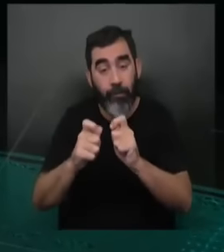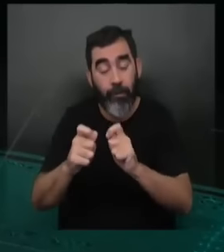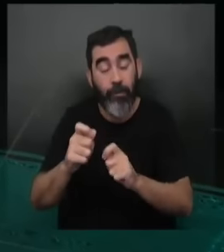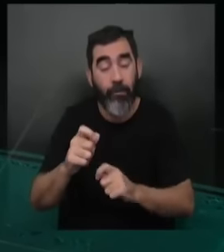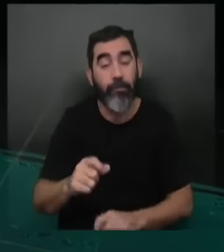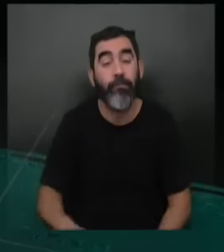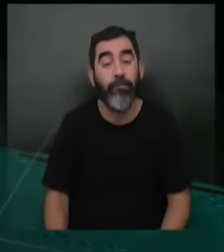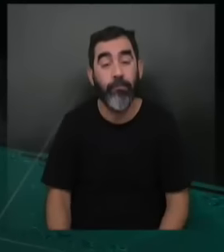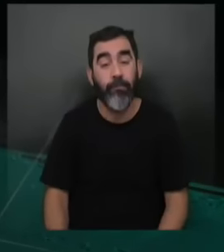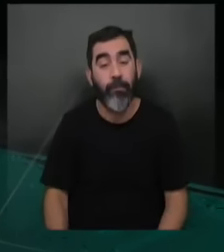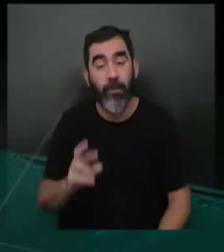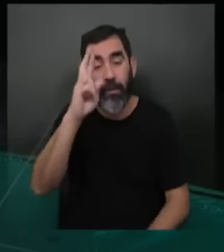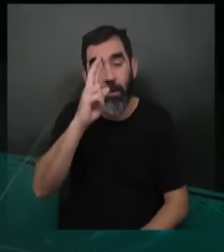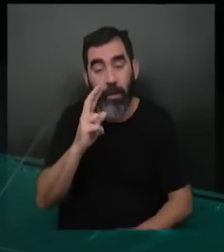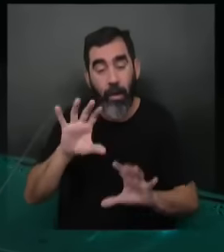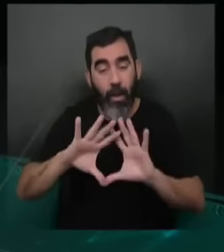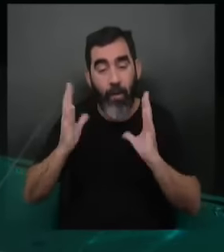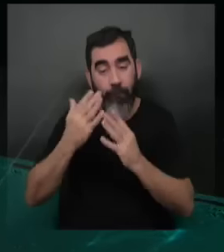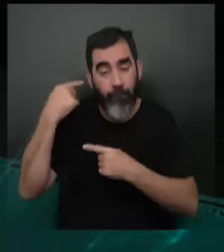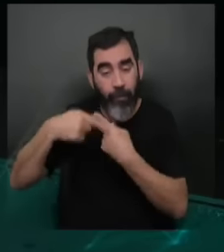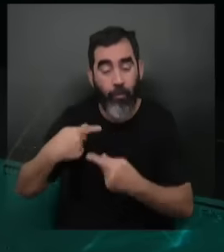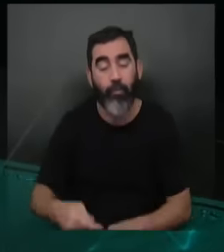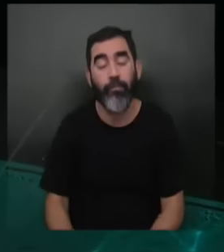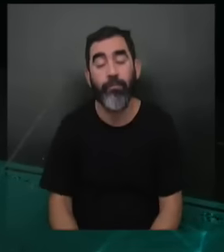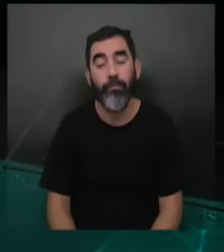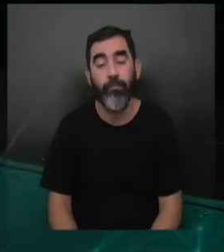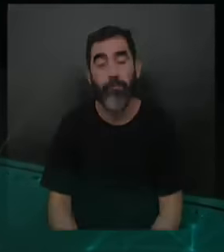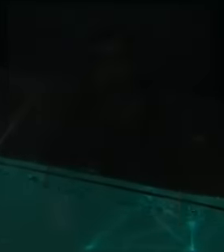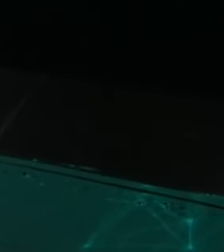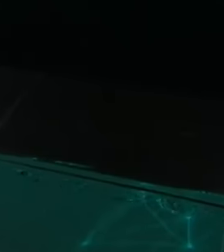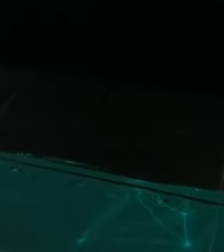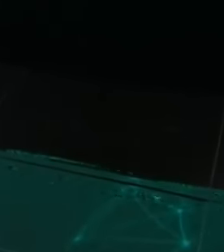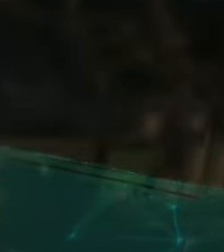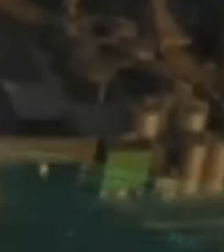Verónica villagra de mundo afro no se vayan los esperamos